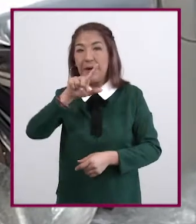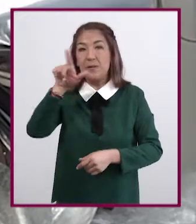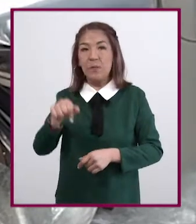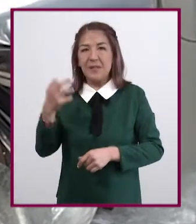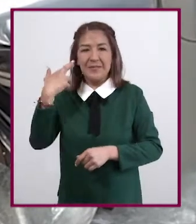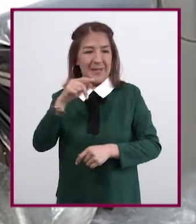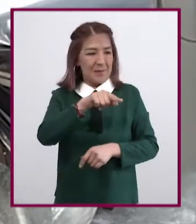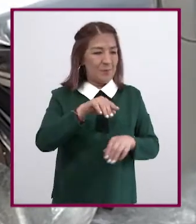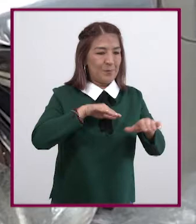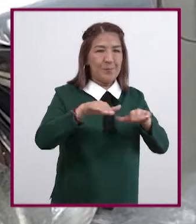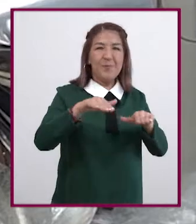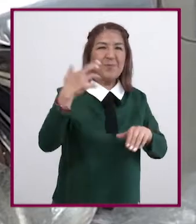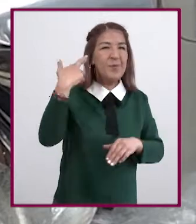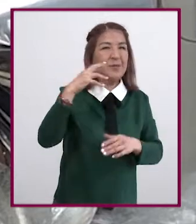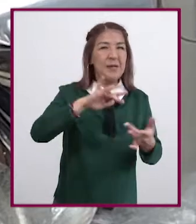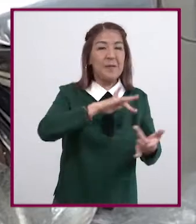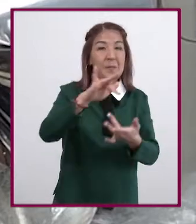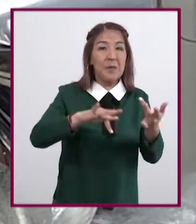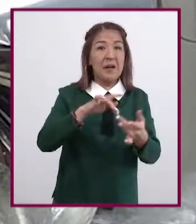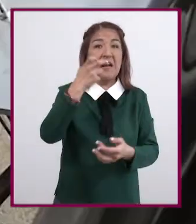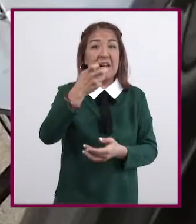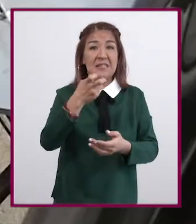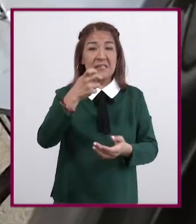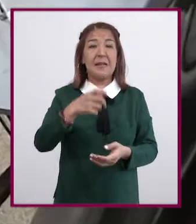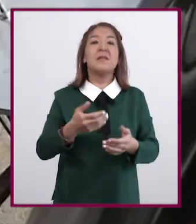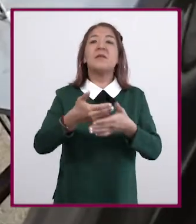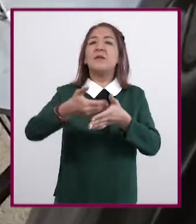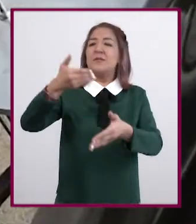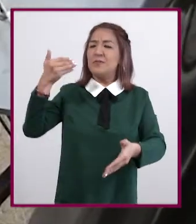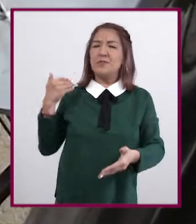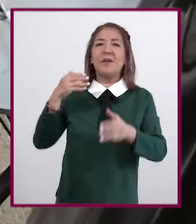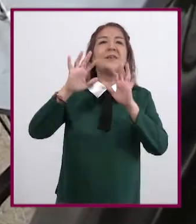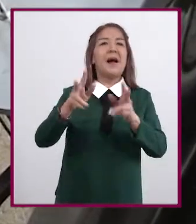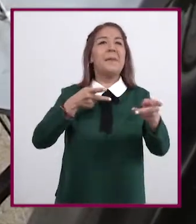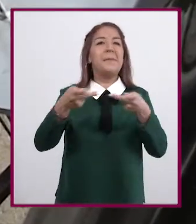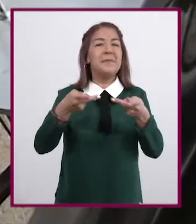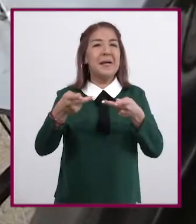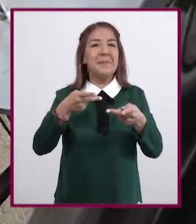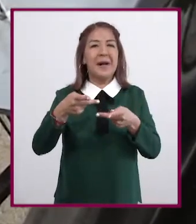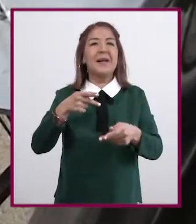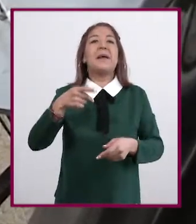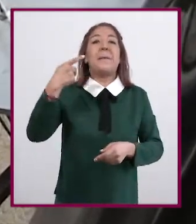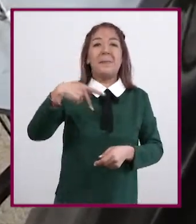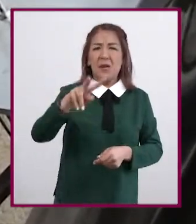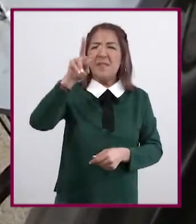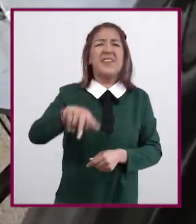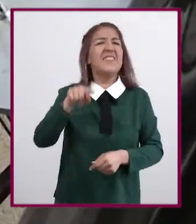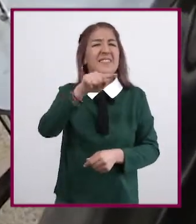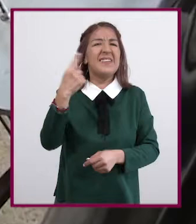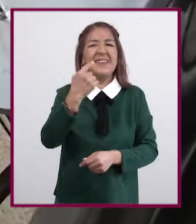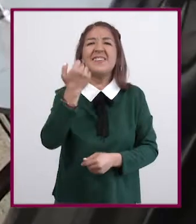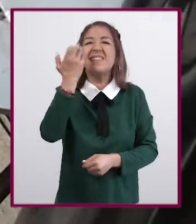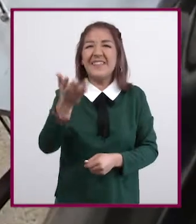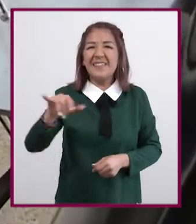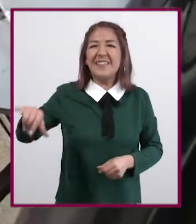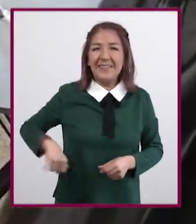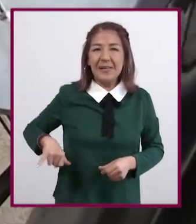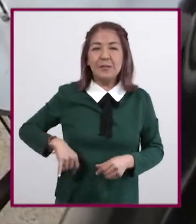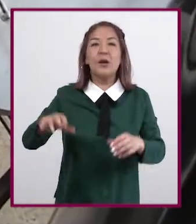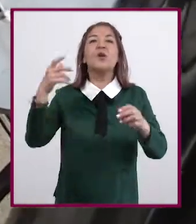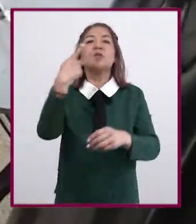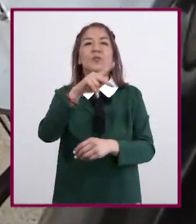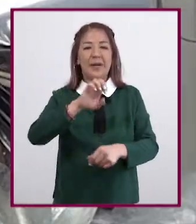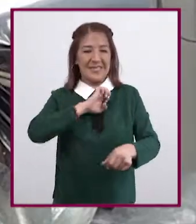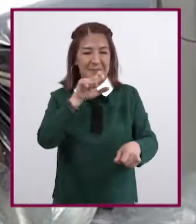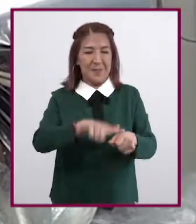con la electrónica, ¿no? Eso desde el 52 que ya está previsto. Pero realmente lo que les interesaba era encontrar estas sonoridades tan